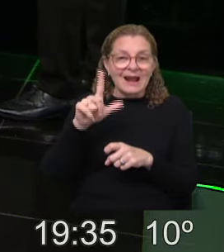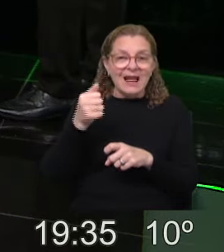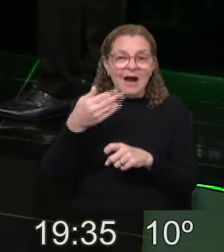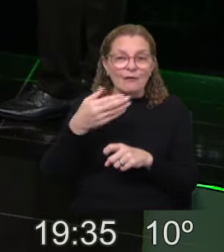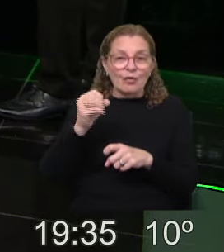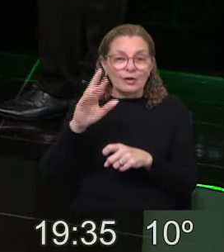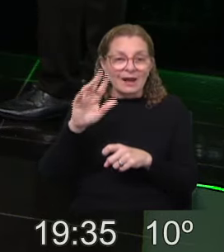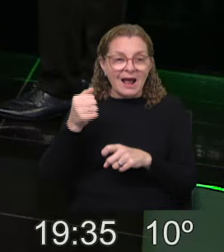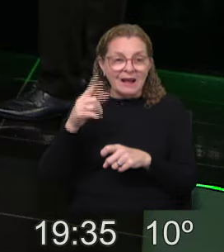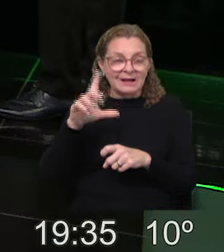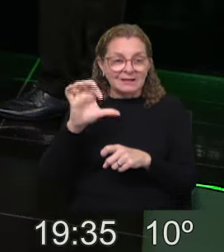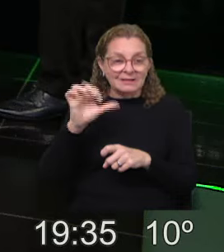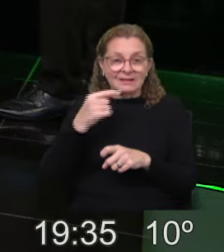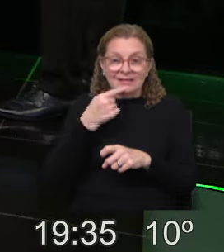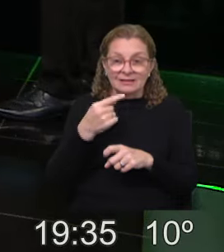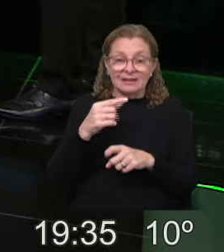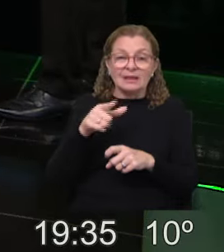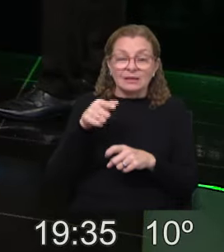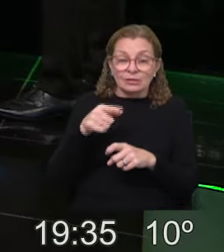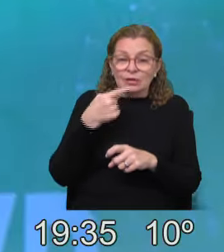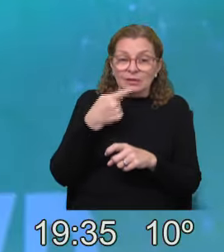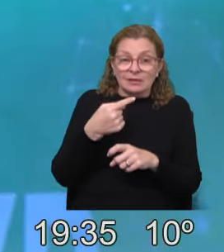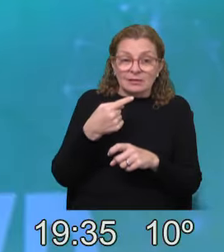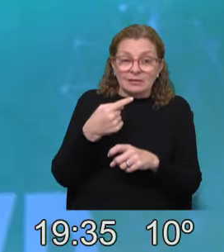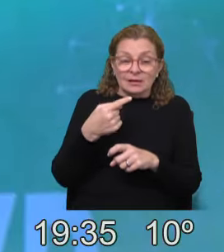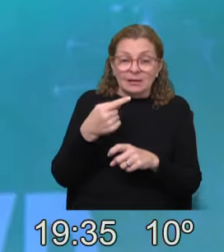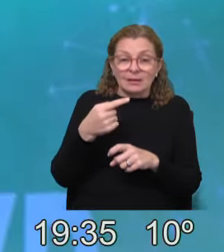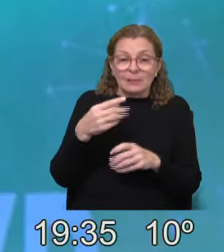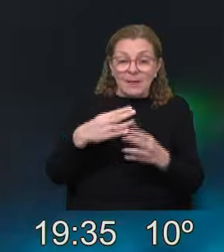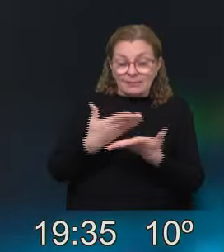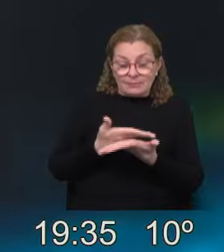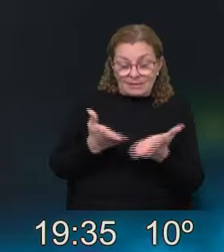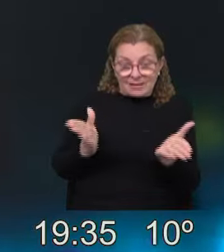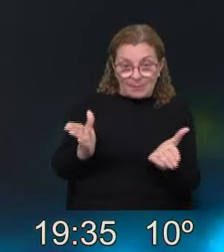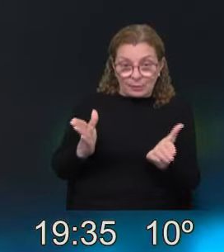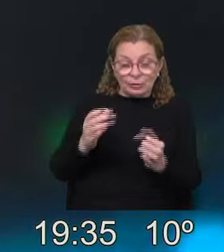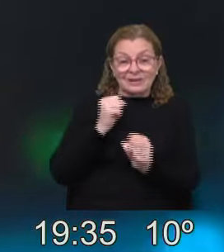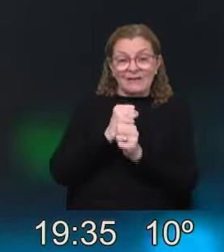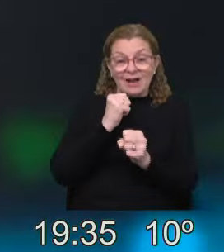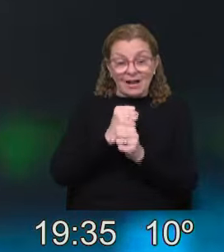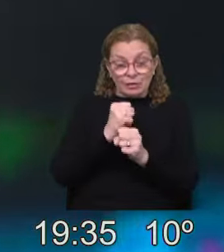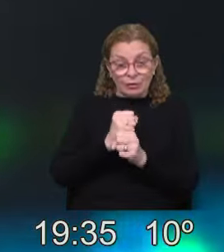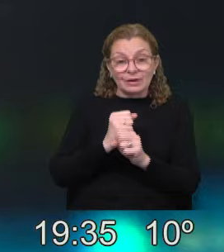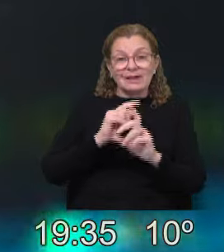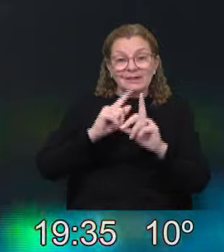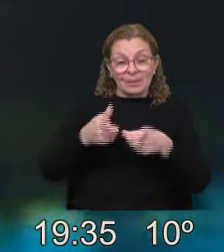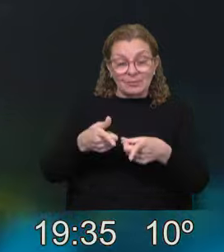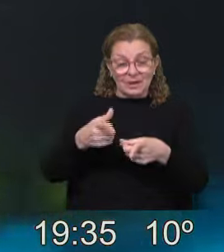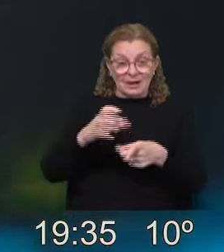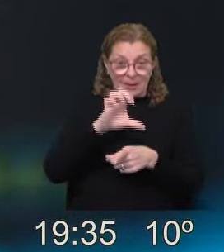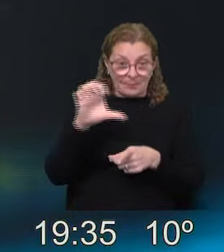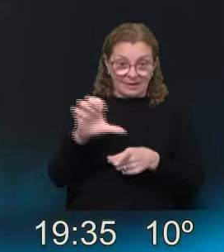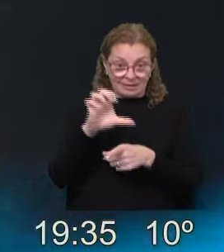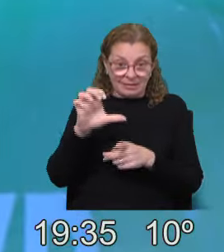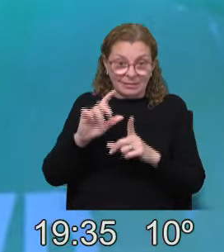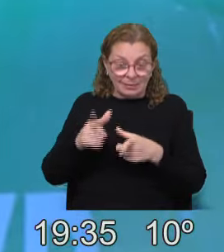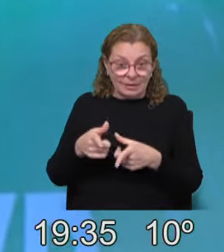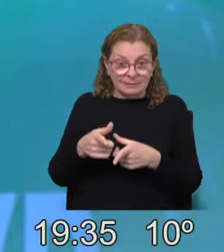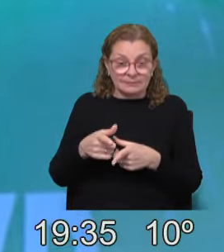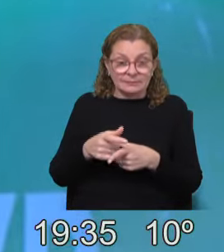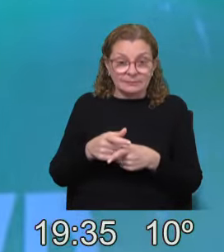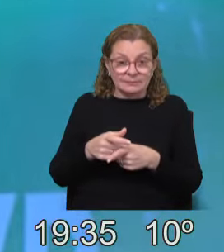cuentapropistas y de patrones O sea que es un indicador más abarcativo de lo que serían los ingresos por trabajo si loes de alguna manera utilidades